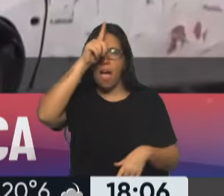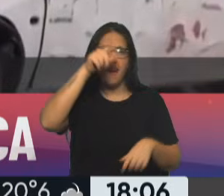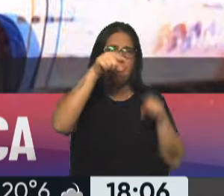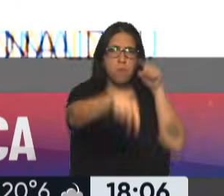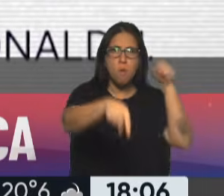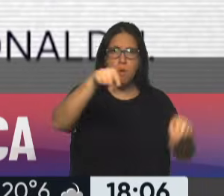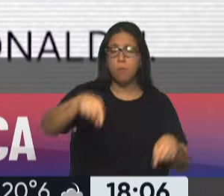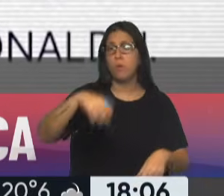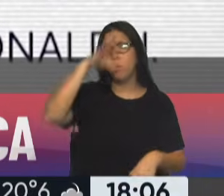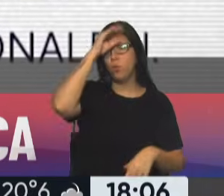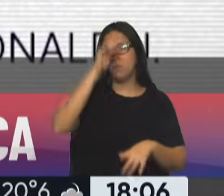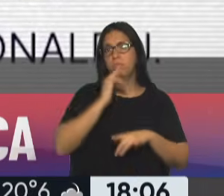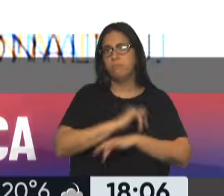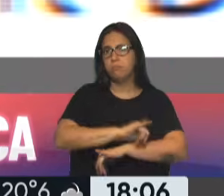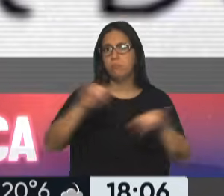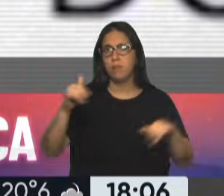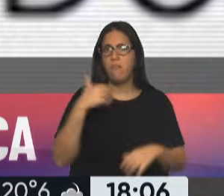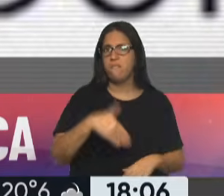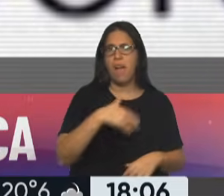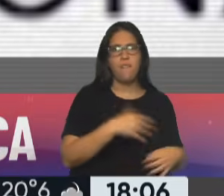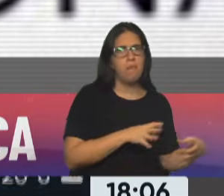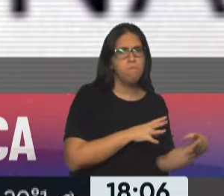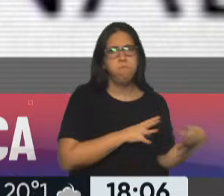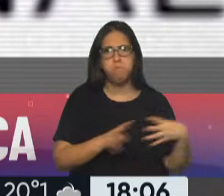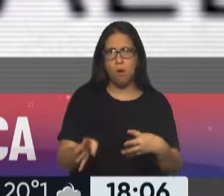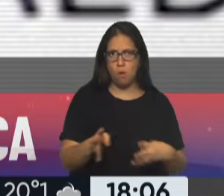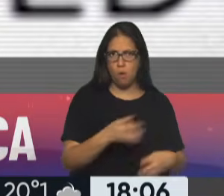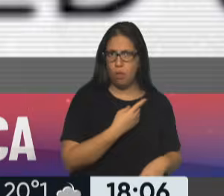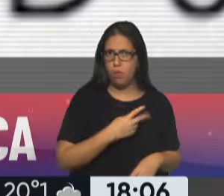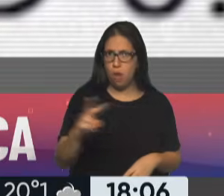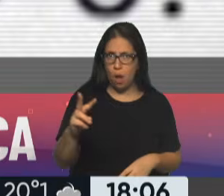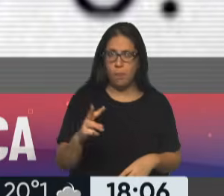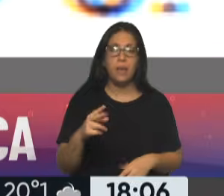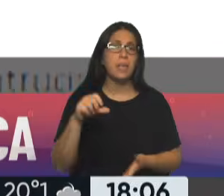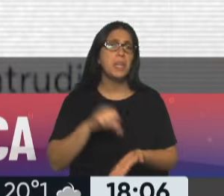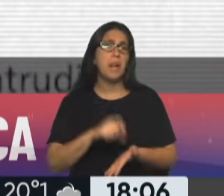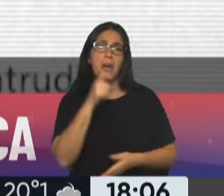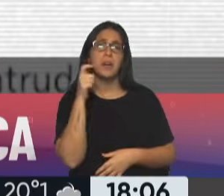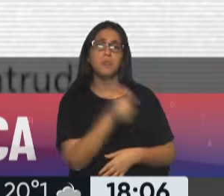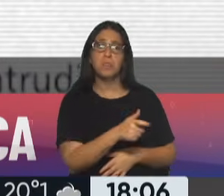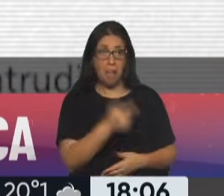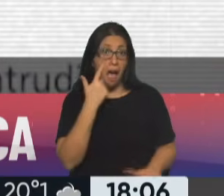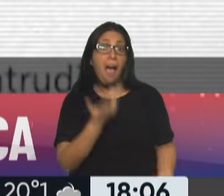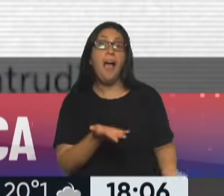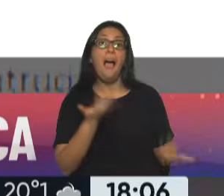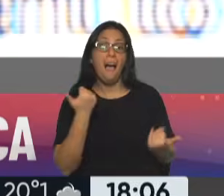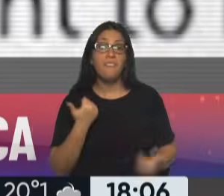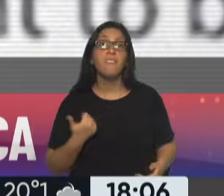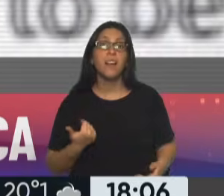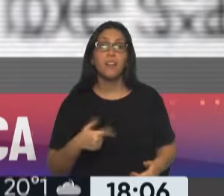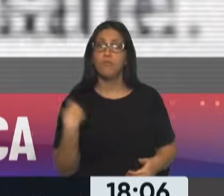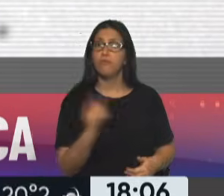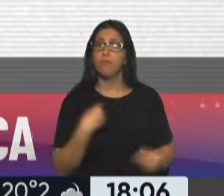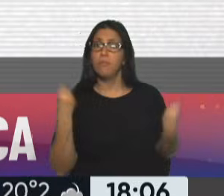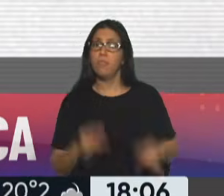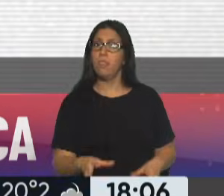Trump advirtió de inmediato que respondería con más fuerza. Desde Irán le contestaron de manera desafiante, asegurando que no se rendirán